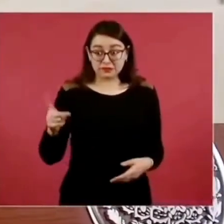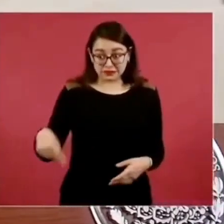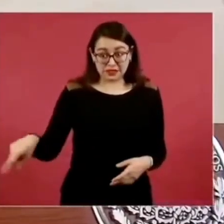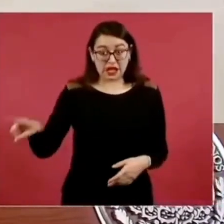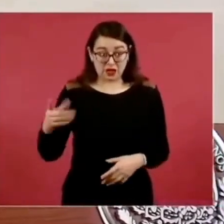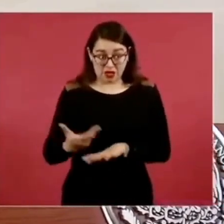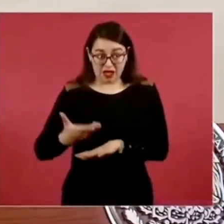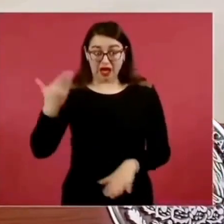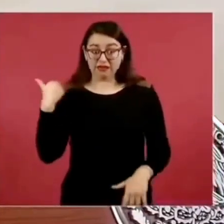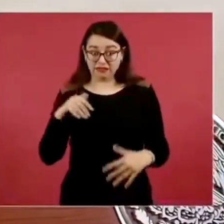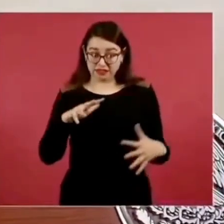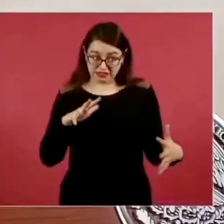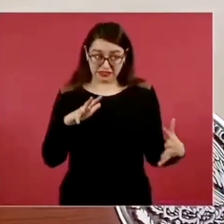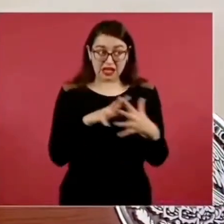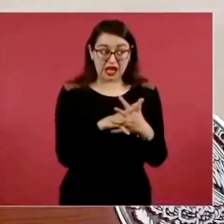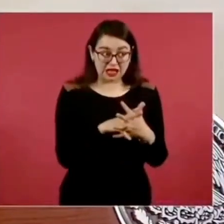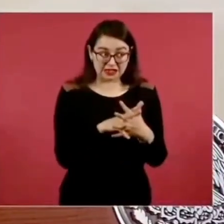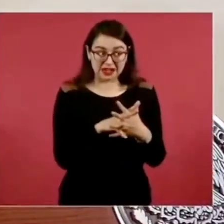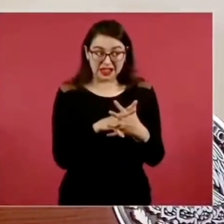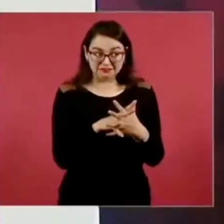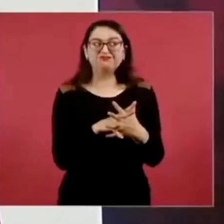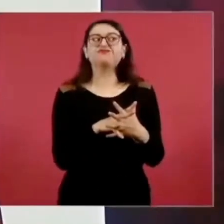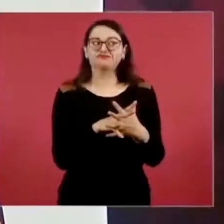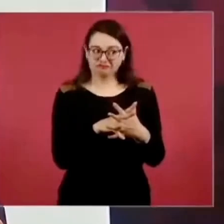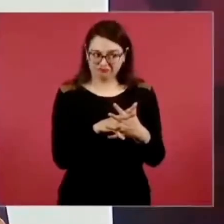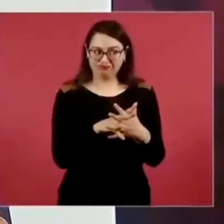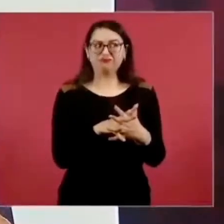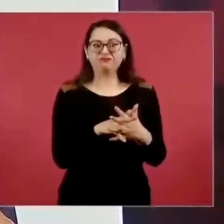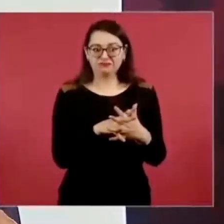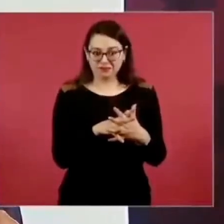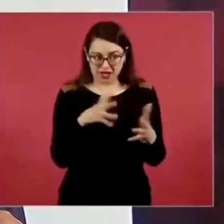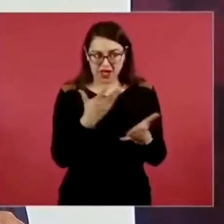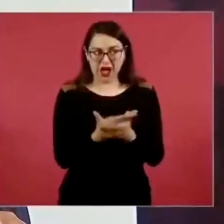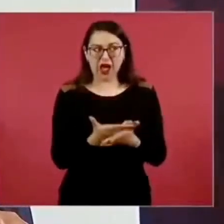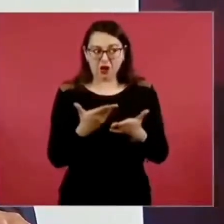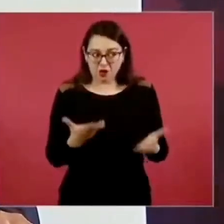revolución para que defiendan la tierra y la escuela.